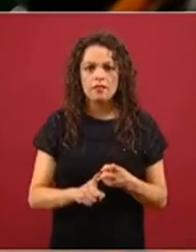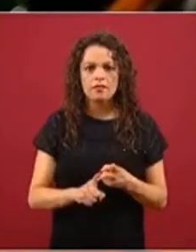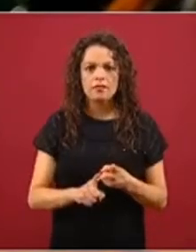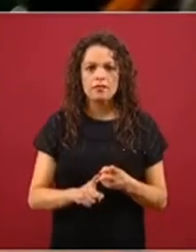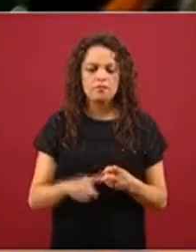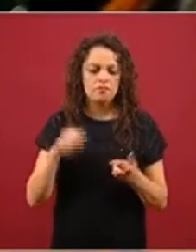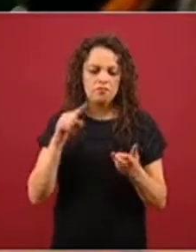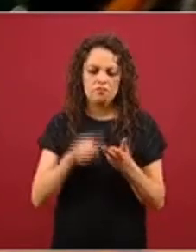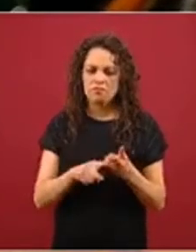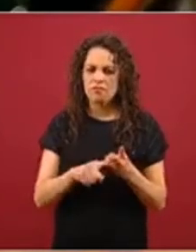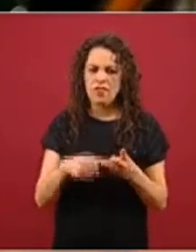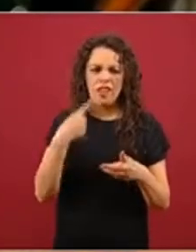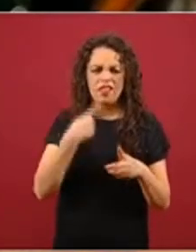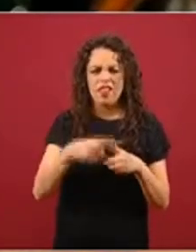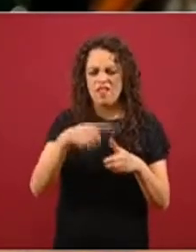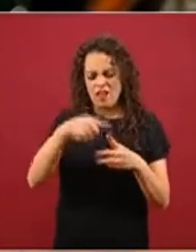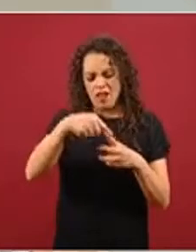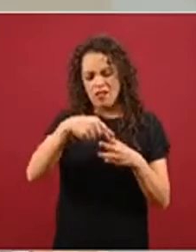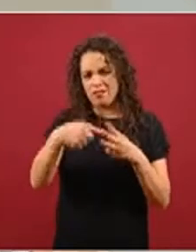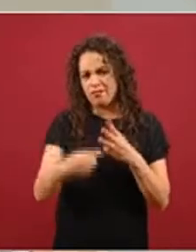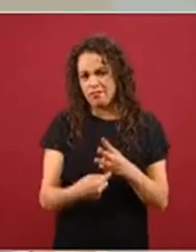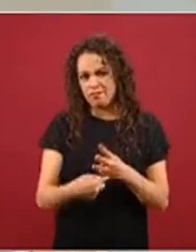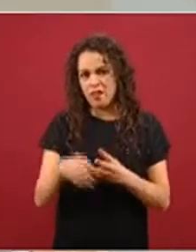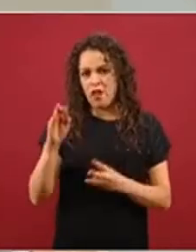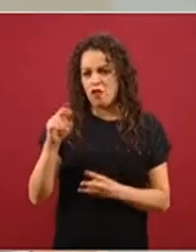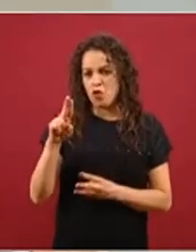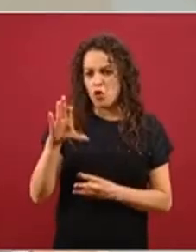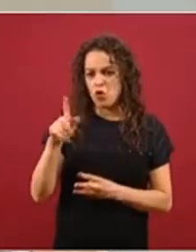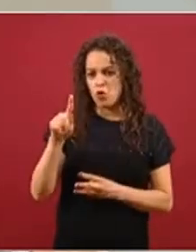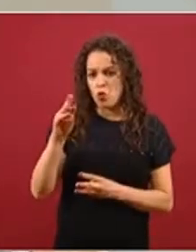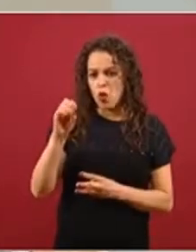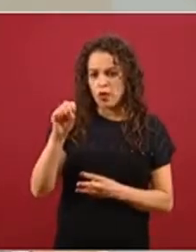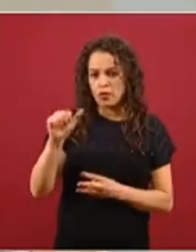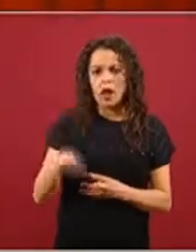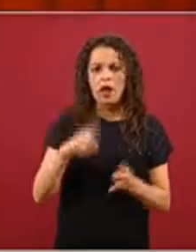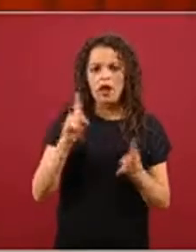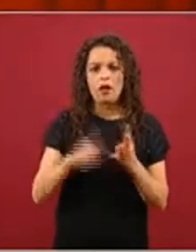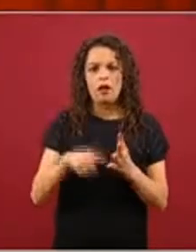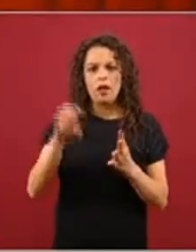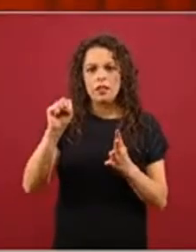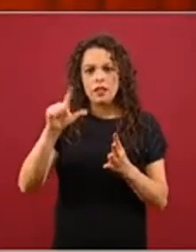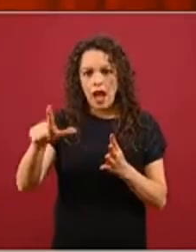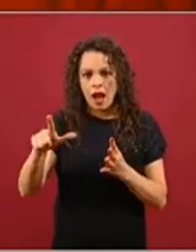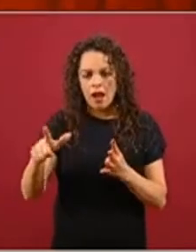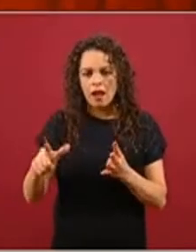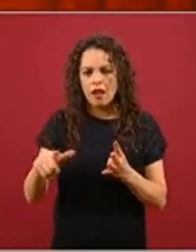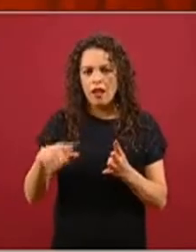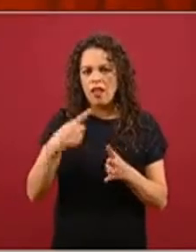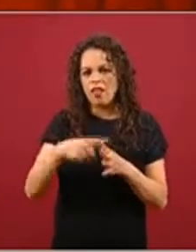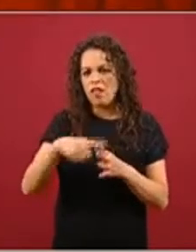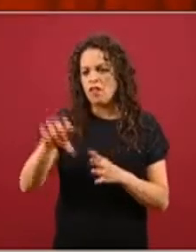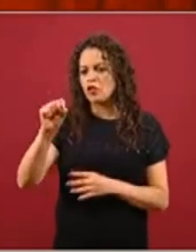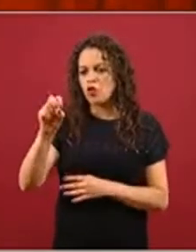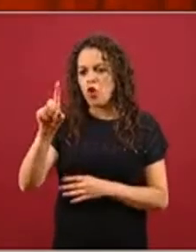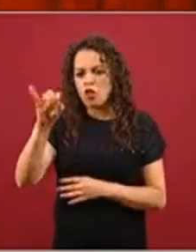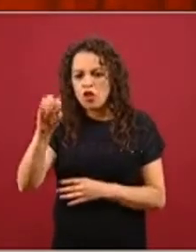otros, de sales o sal en general, sal de mesa, y otras sales de